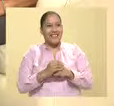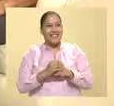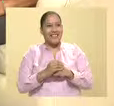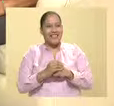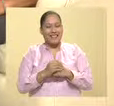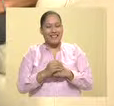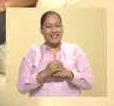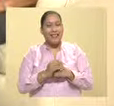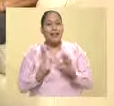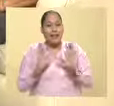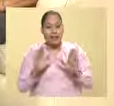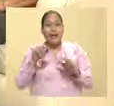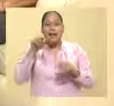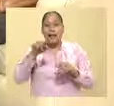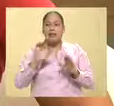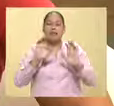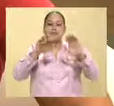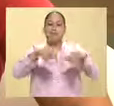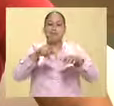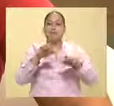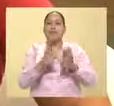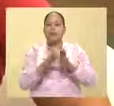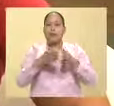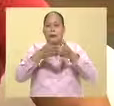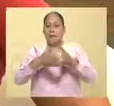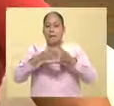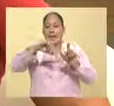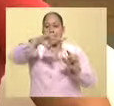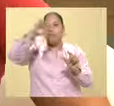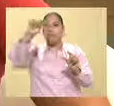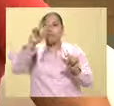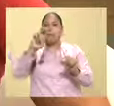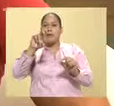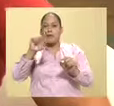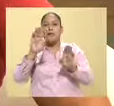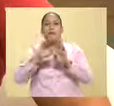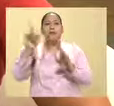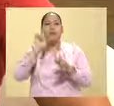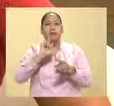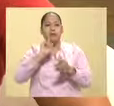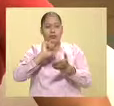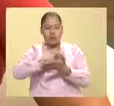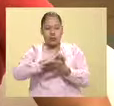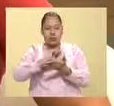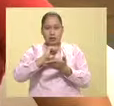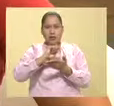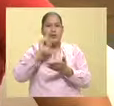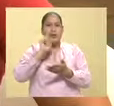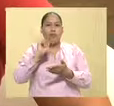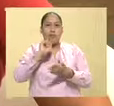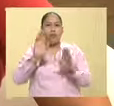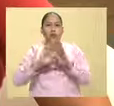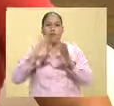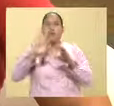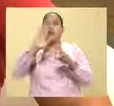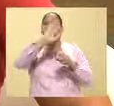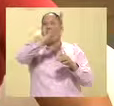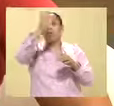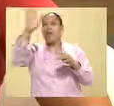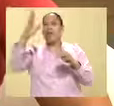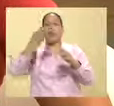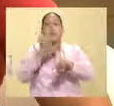y ya de ahí fue que leí el libro de una chica que dio la vuelta al mundo de eeuu